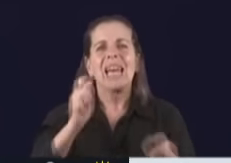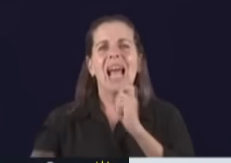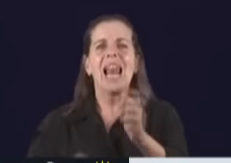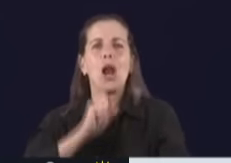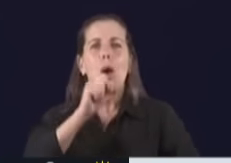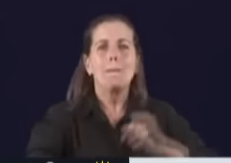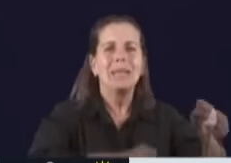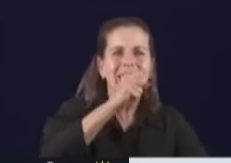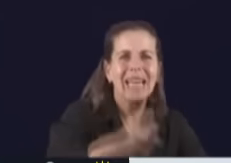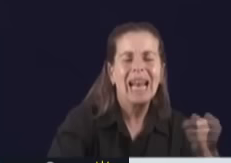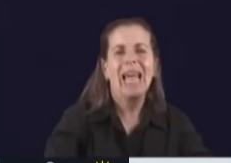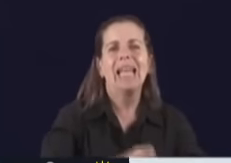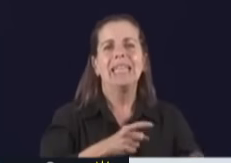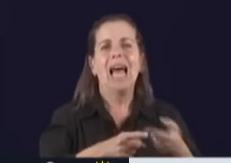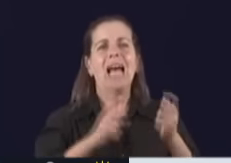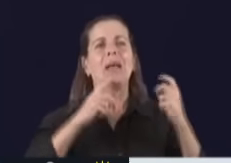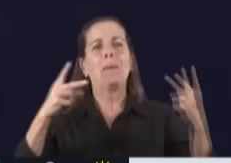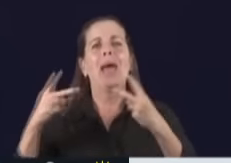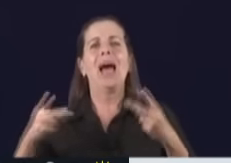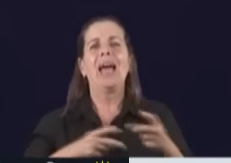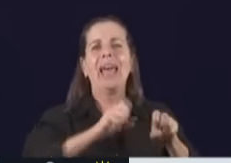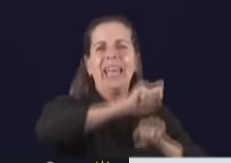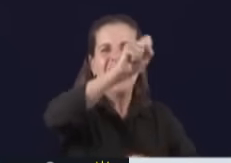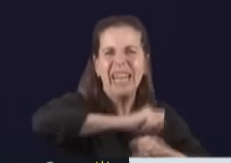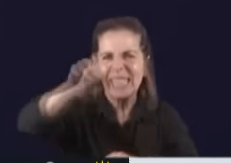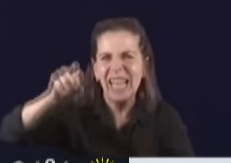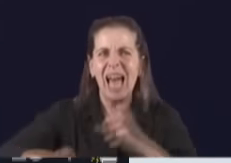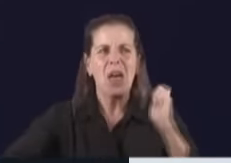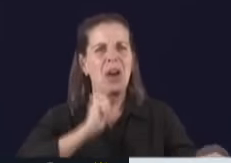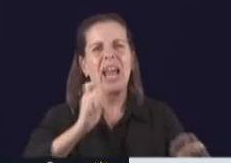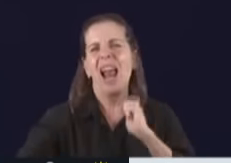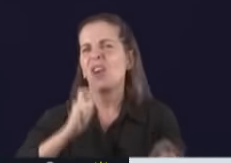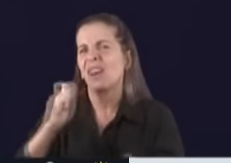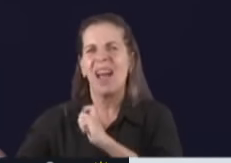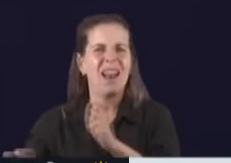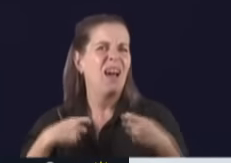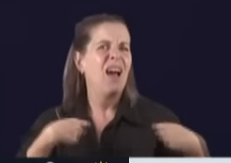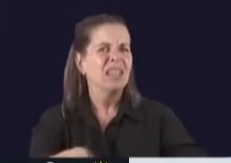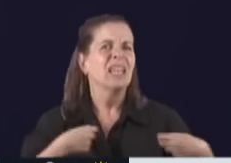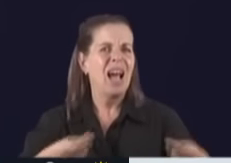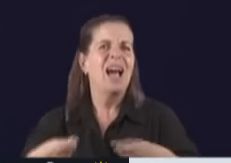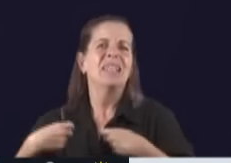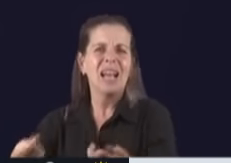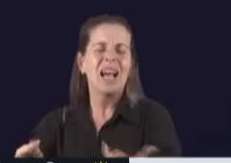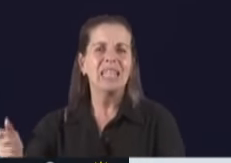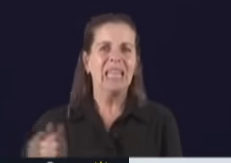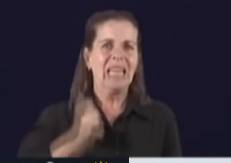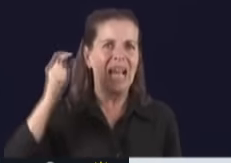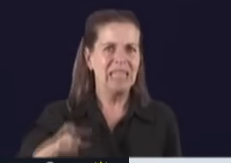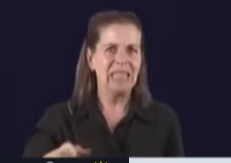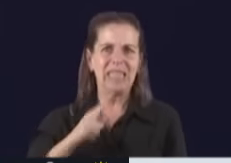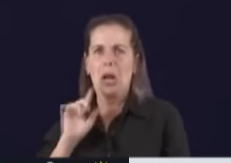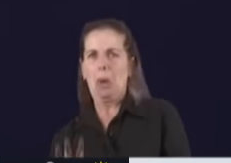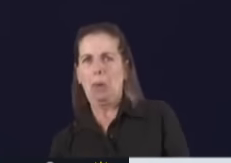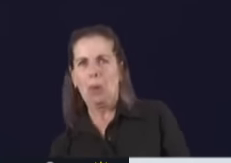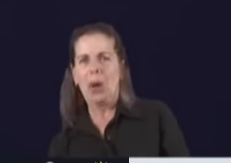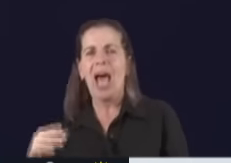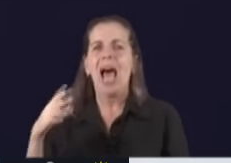viajes de egresados, pusieron como canciller a un funcionario que mostró severas dificultades en el uso del idioma inglés, se aliaron a Irán,